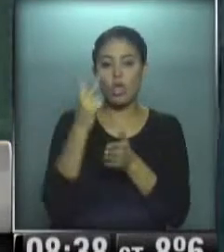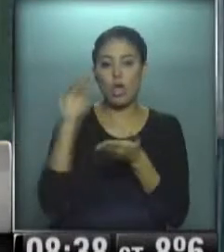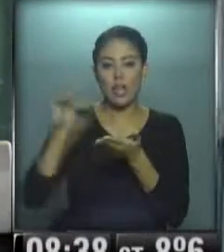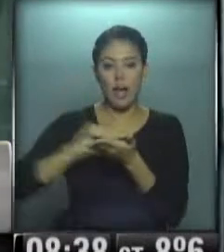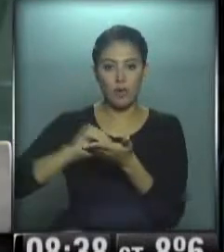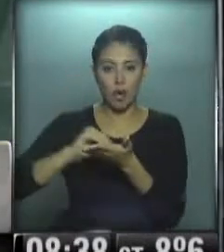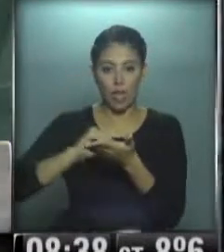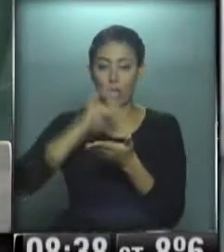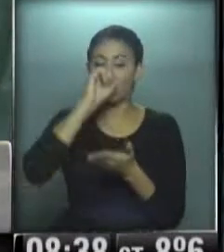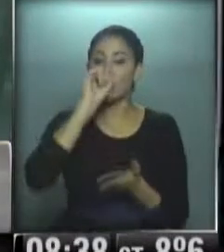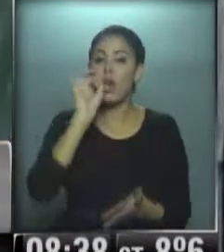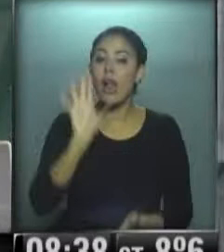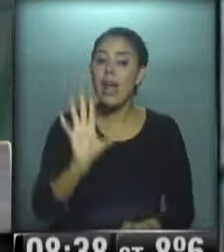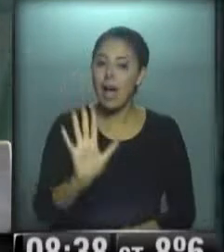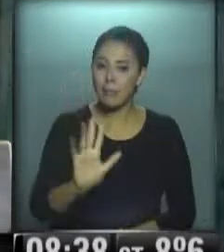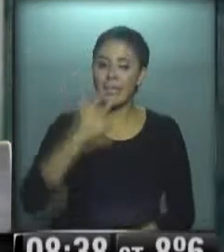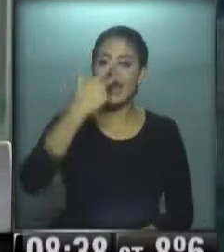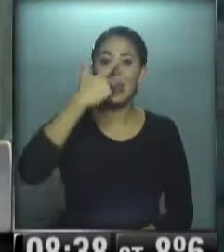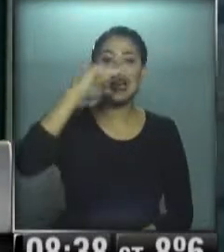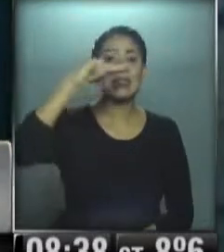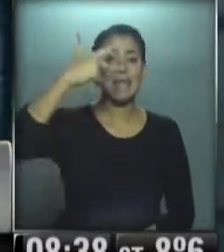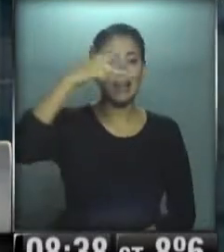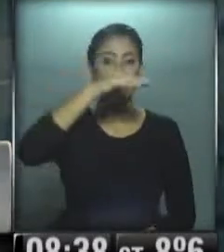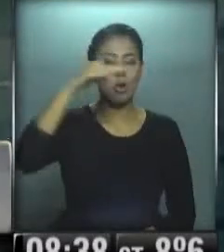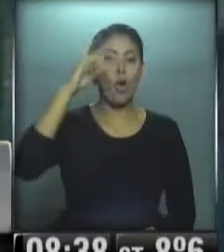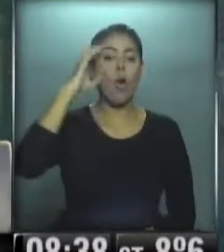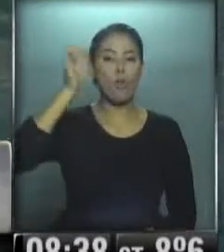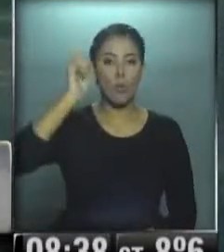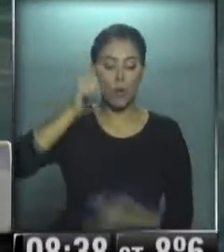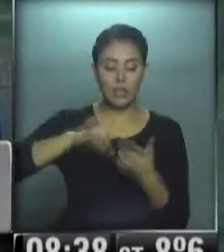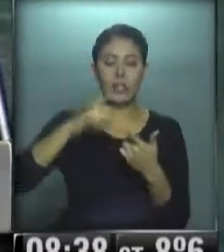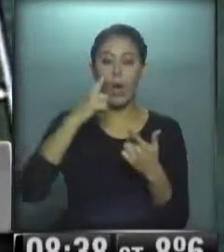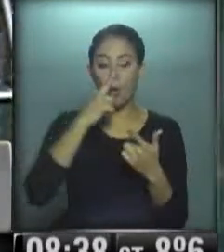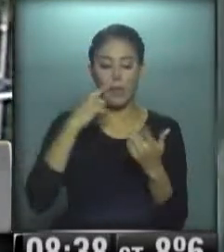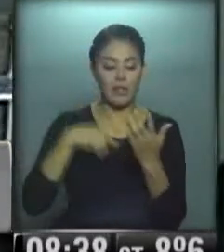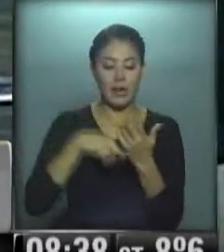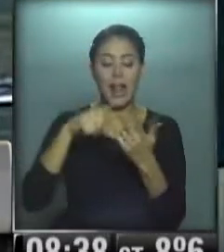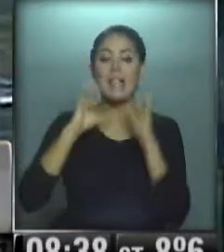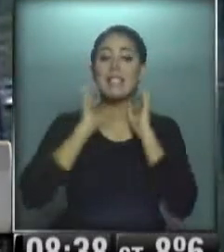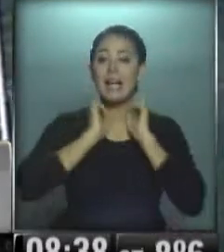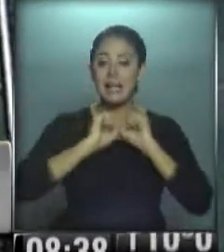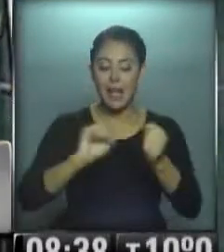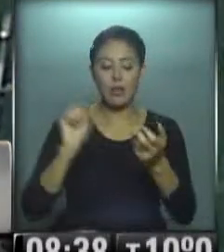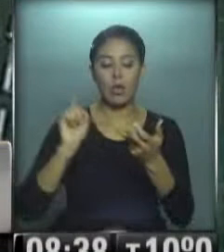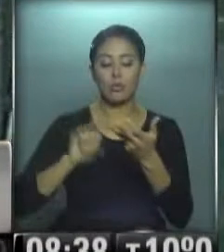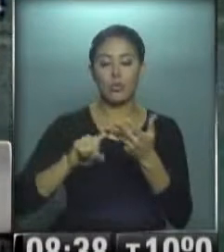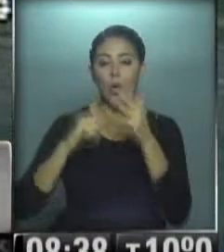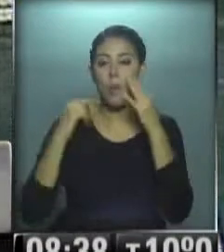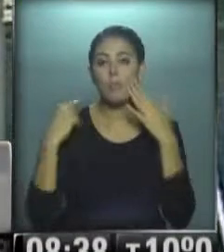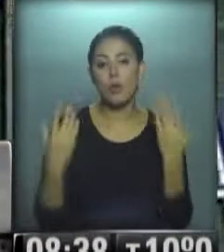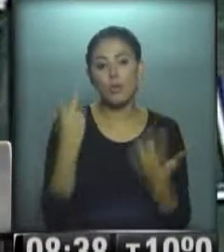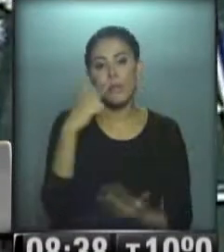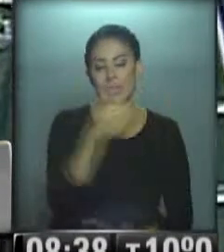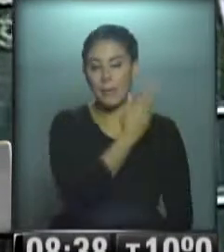estarán solamente en el tercer piso el juez de la causa el fiscal los secretarios y por supuesto el